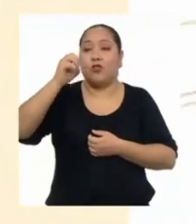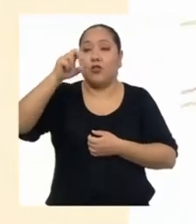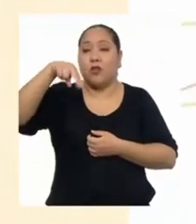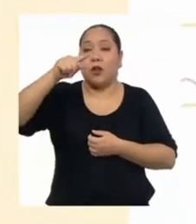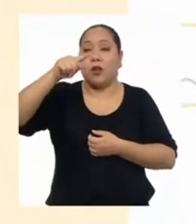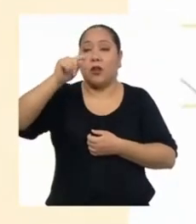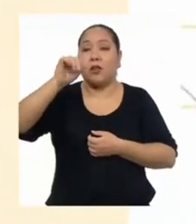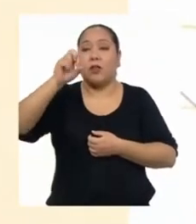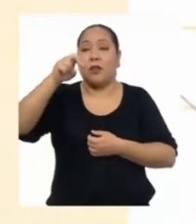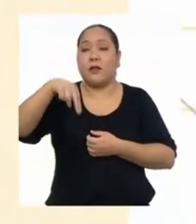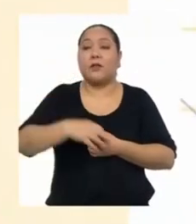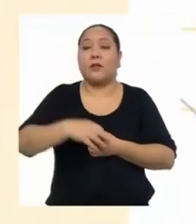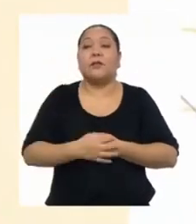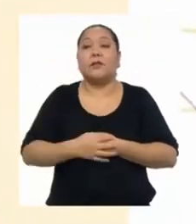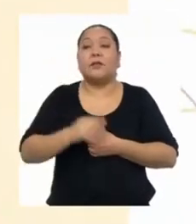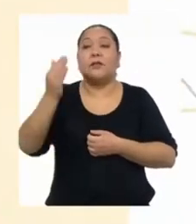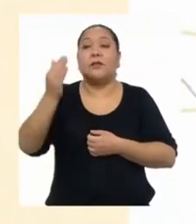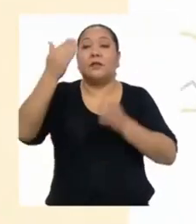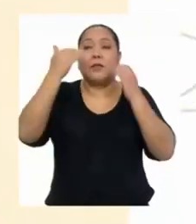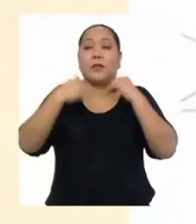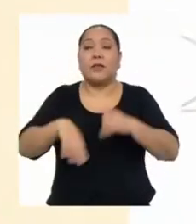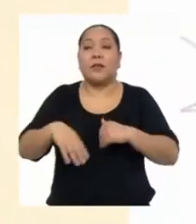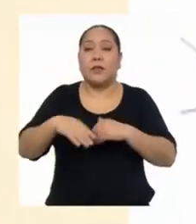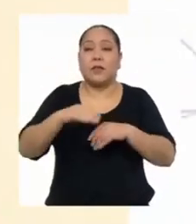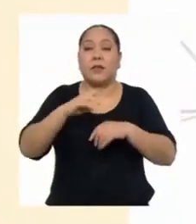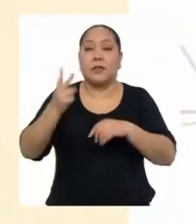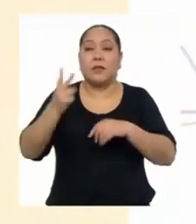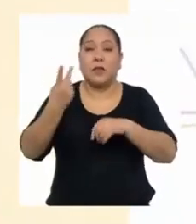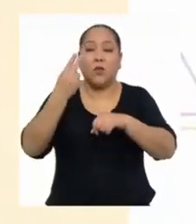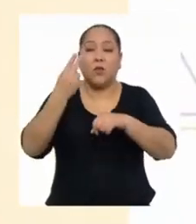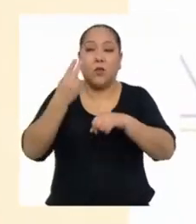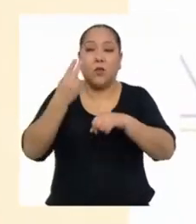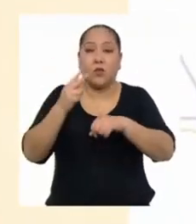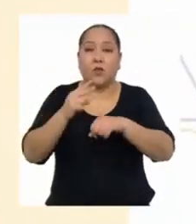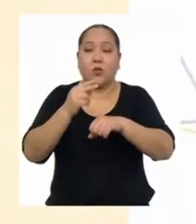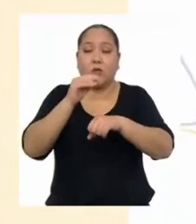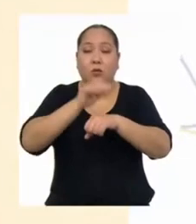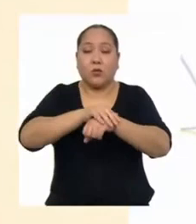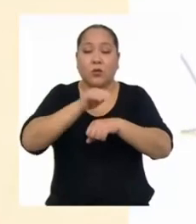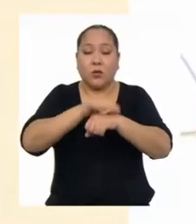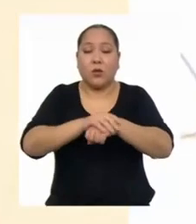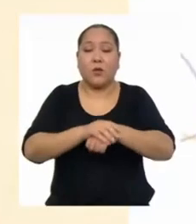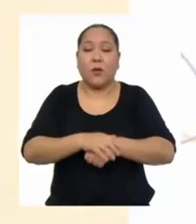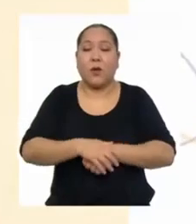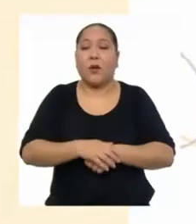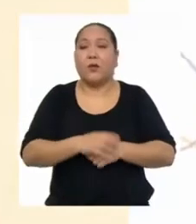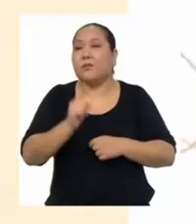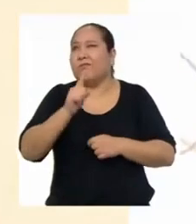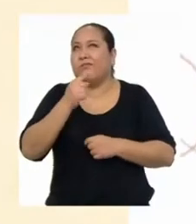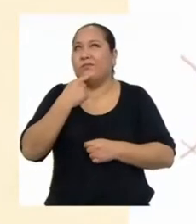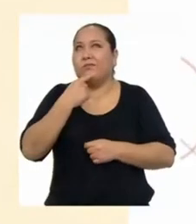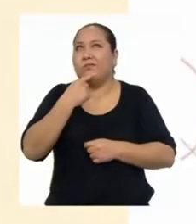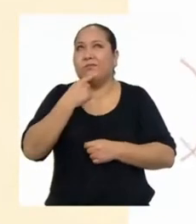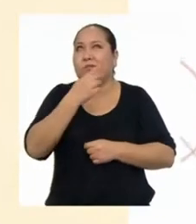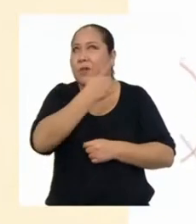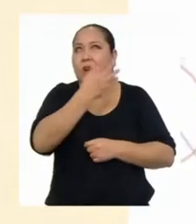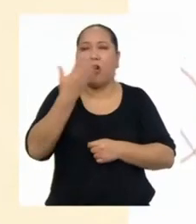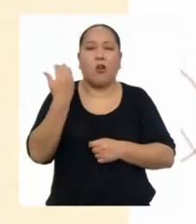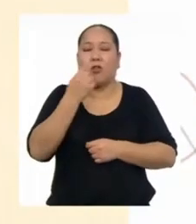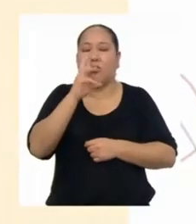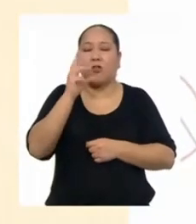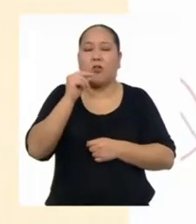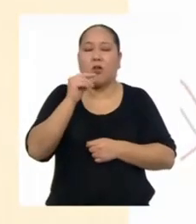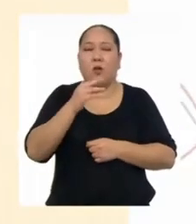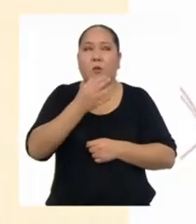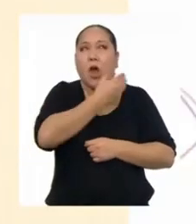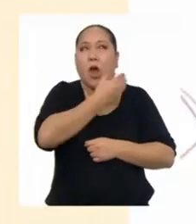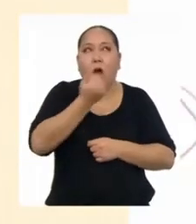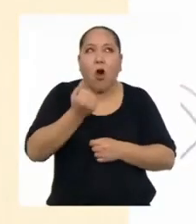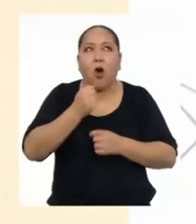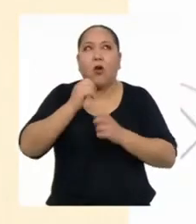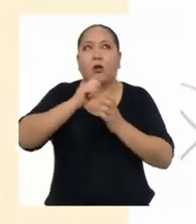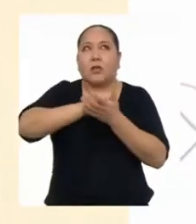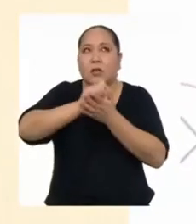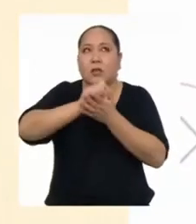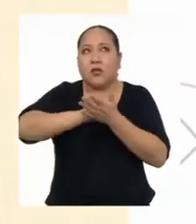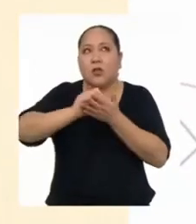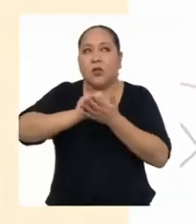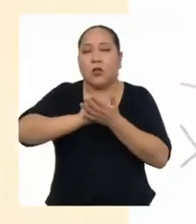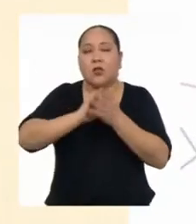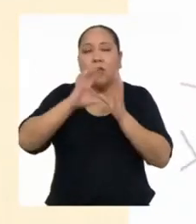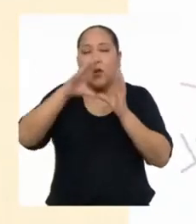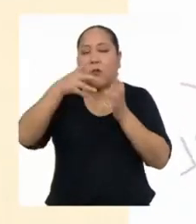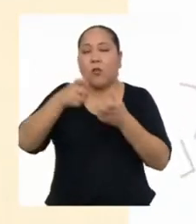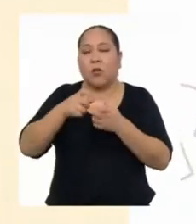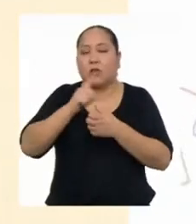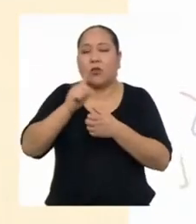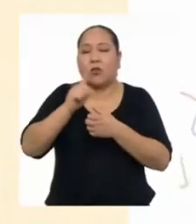descarté poner de seudónimo el mejor escritor del mundo mundial. Creo que no va. Después, podría empezar con la idea de que